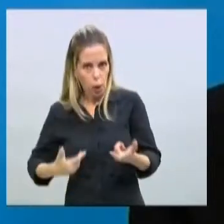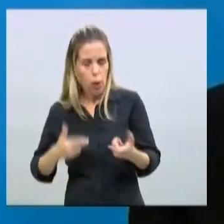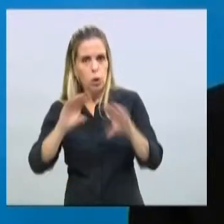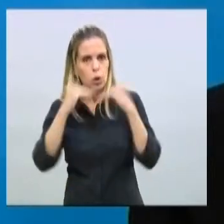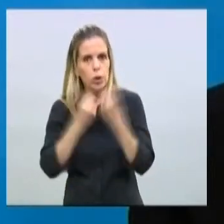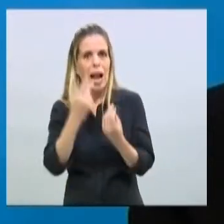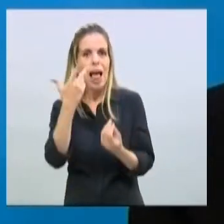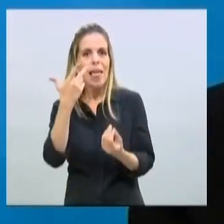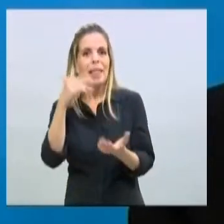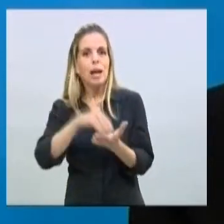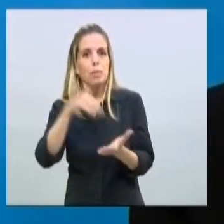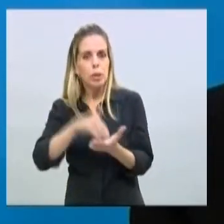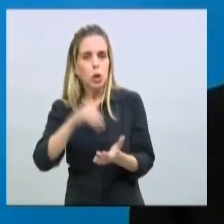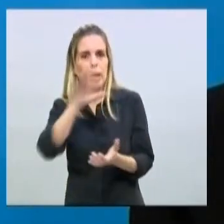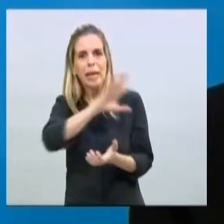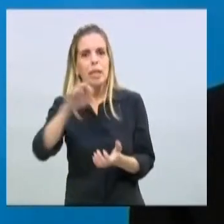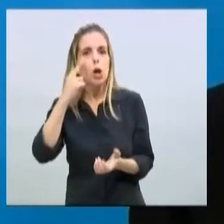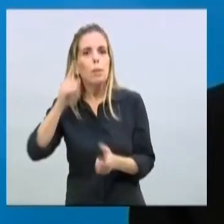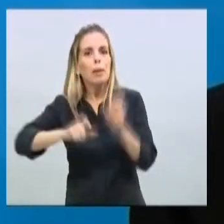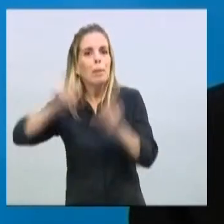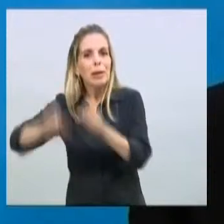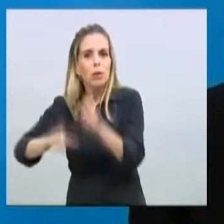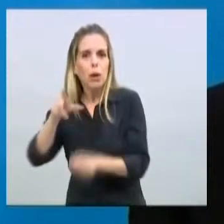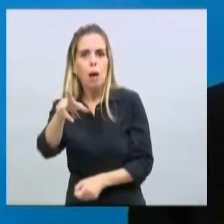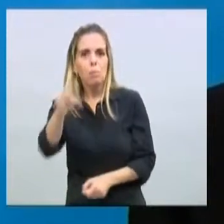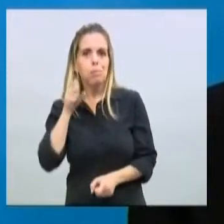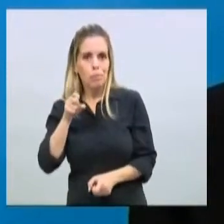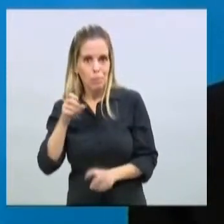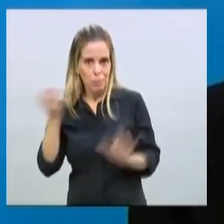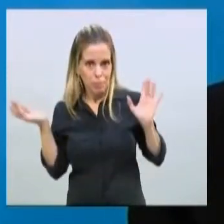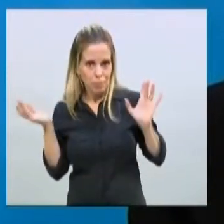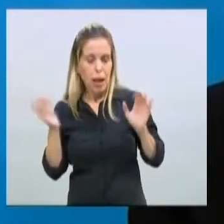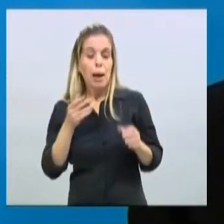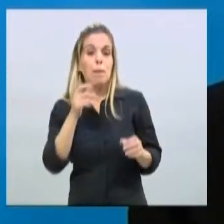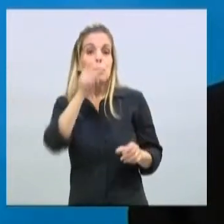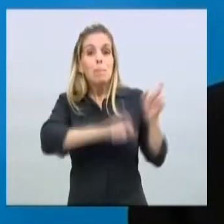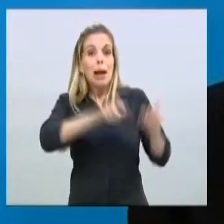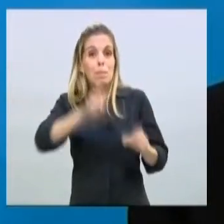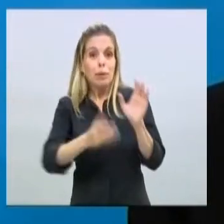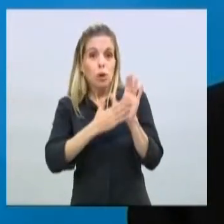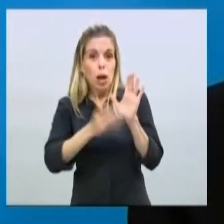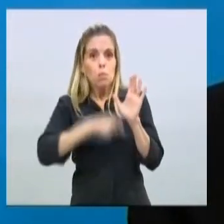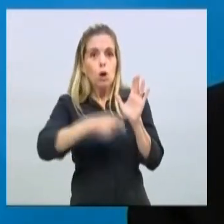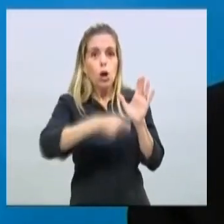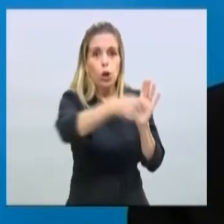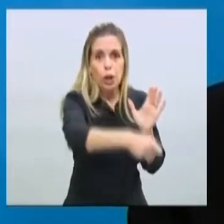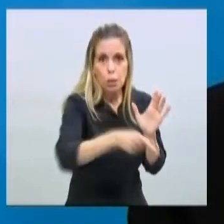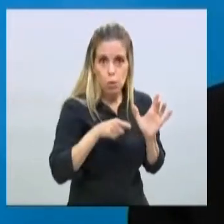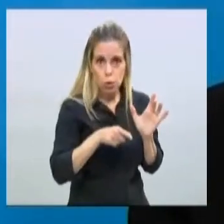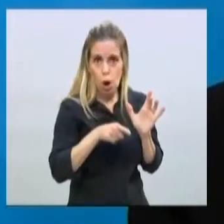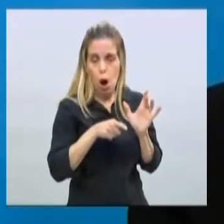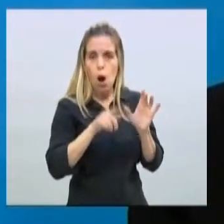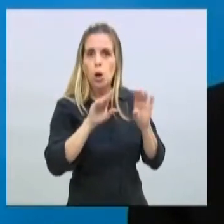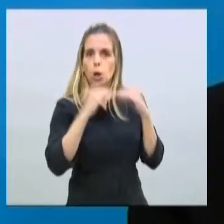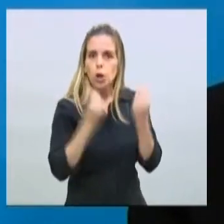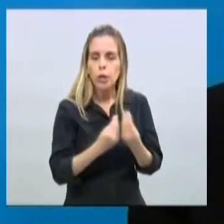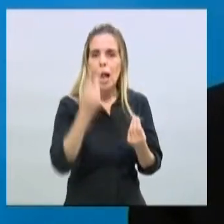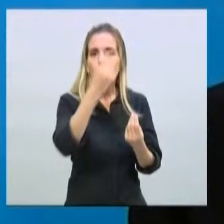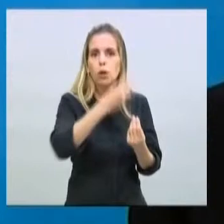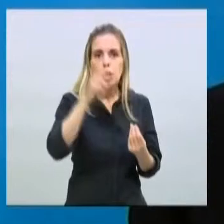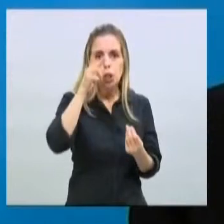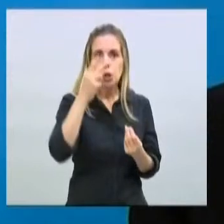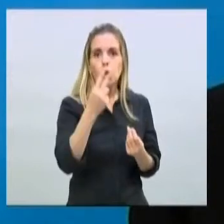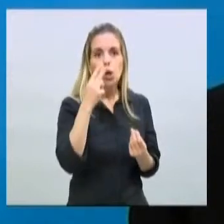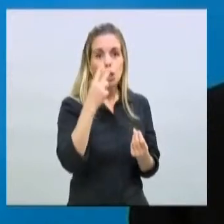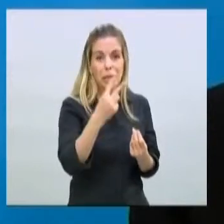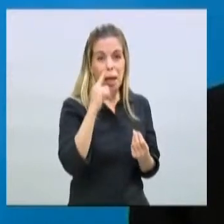cobrado. Los créditos a tasa cero para monotributistas y autónomos, que llega a 282.000